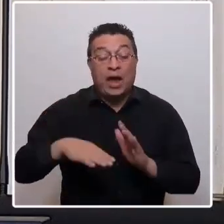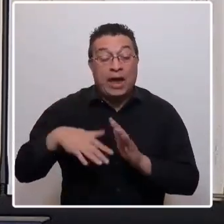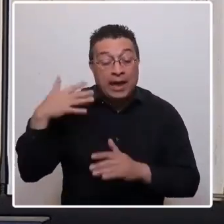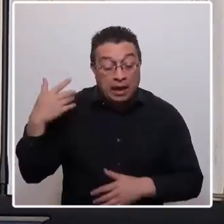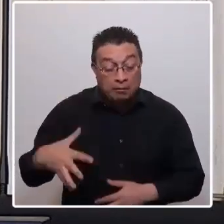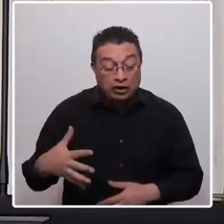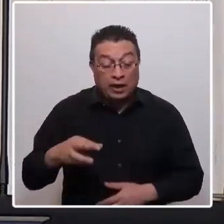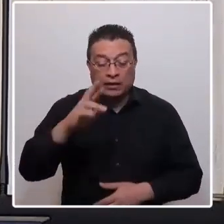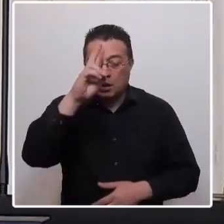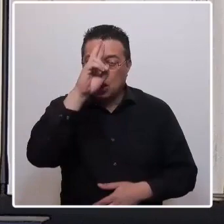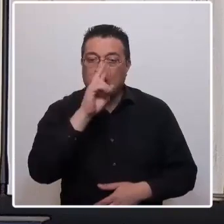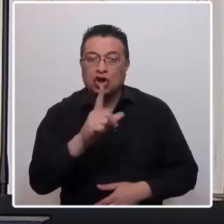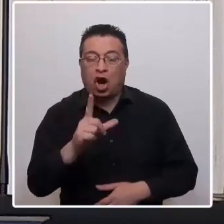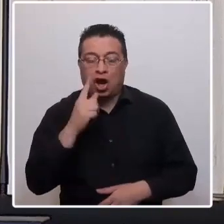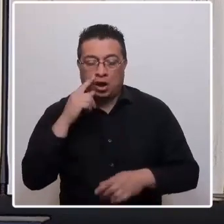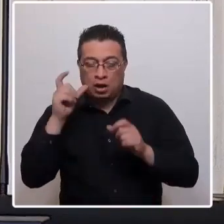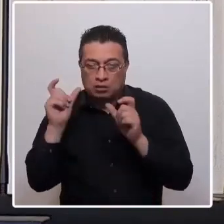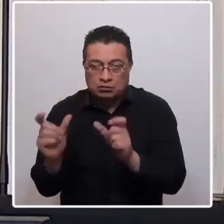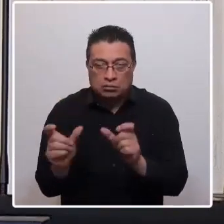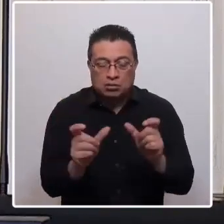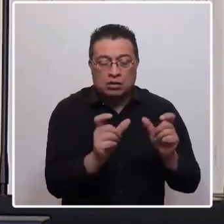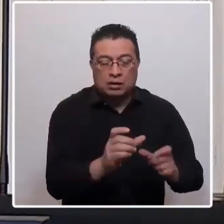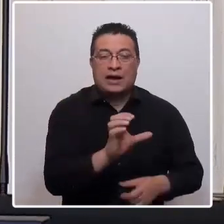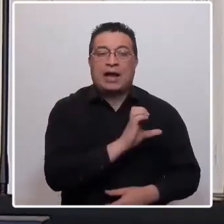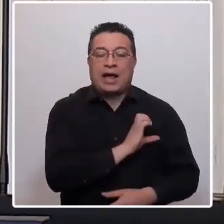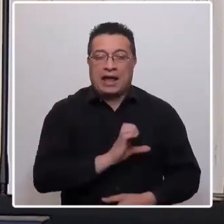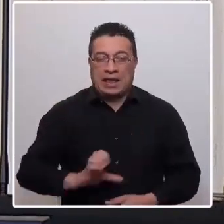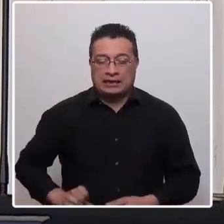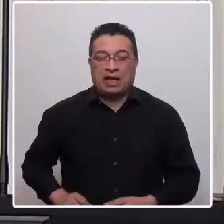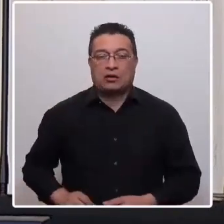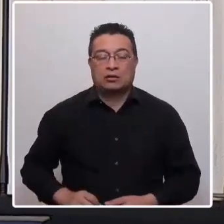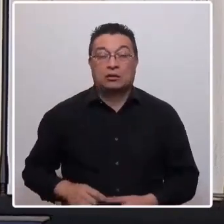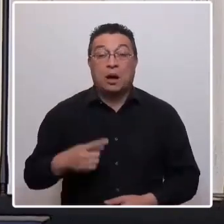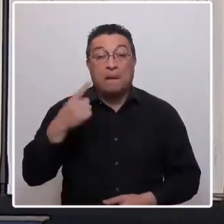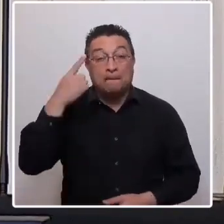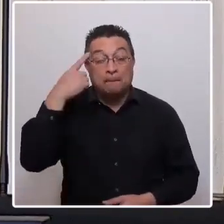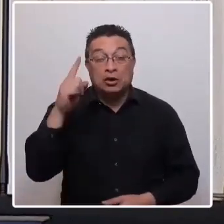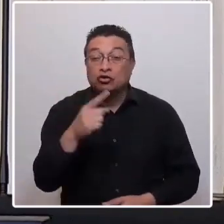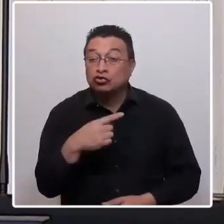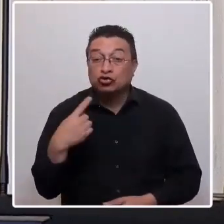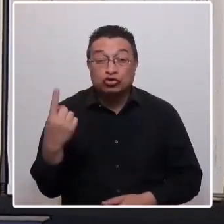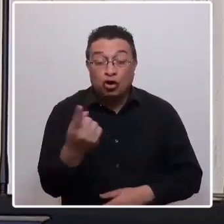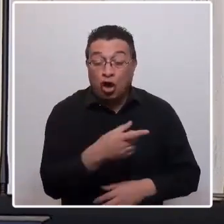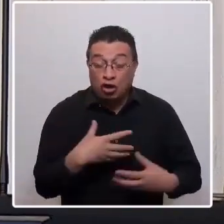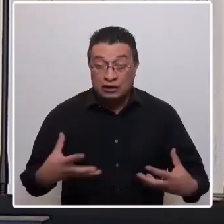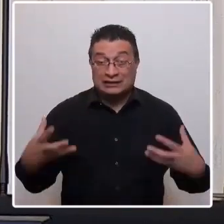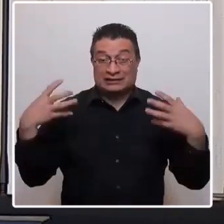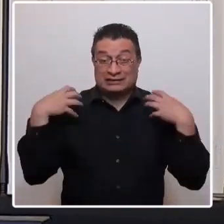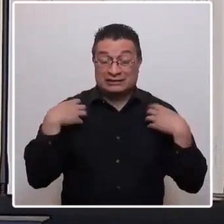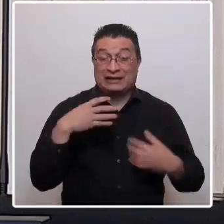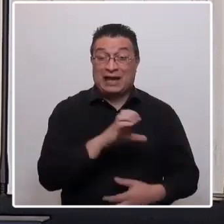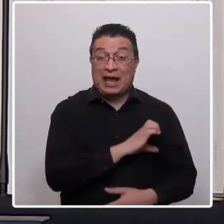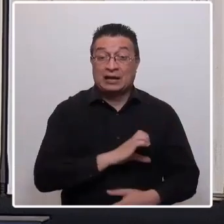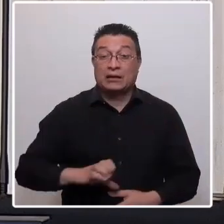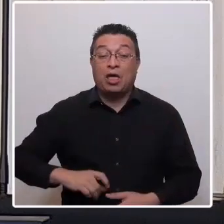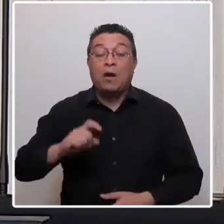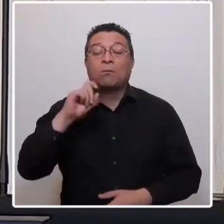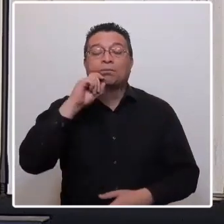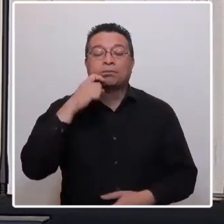el rol fiscalizador del Estado. Pero si todo lo produce el Estado, ¿quién lo